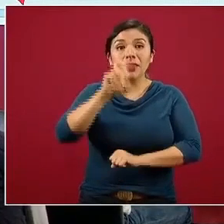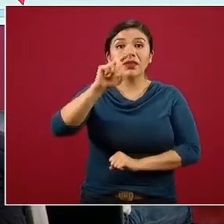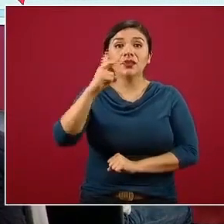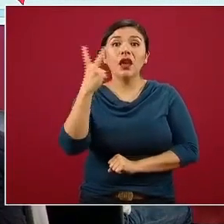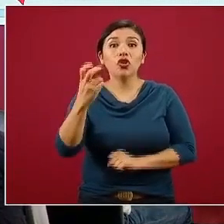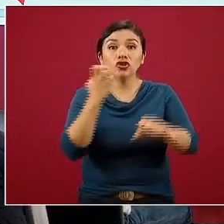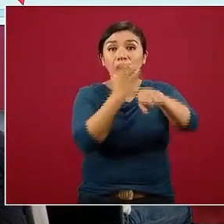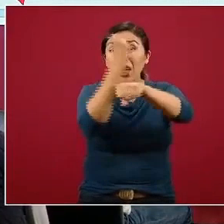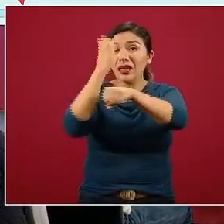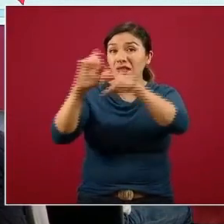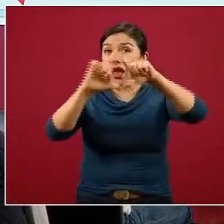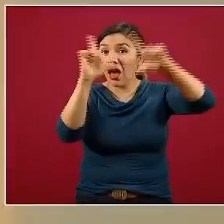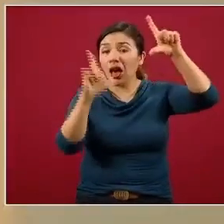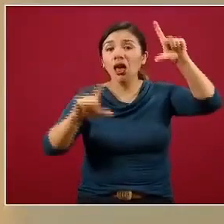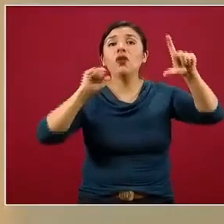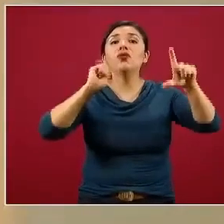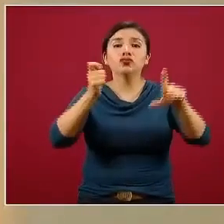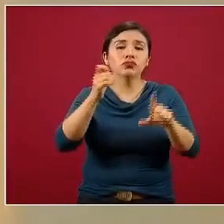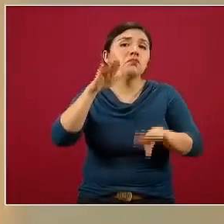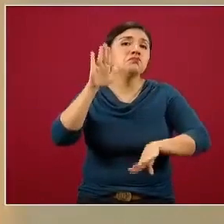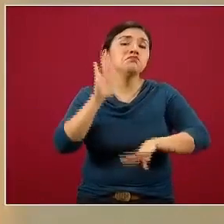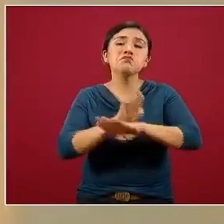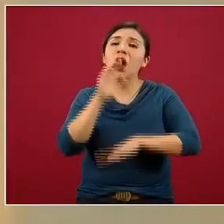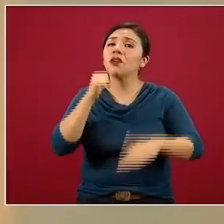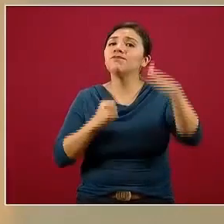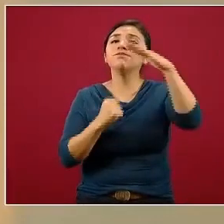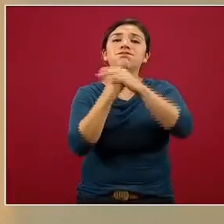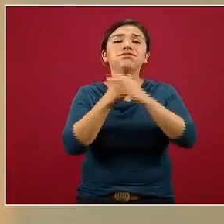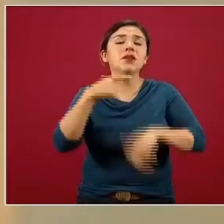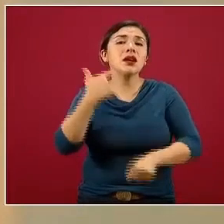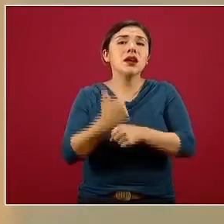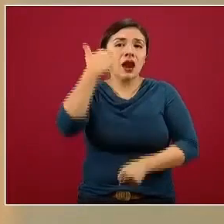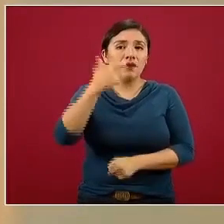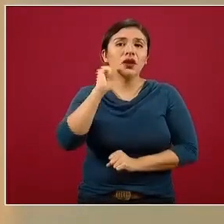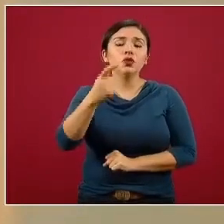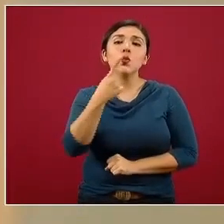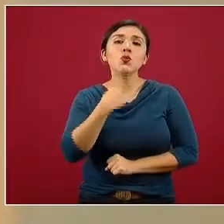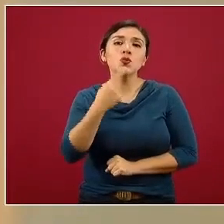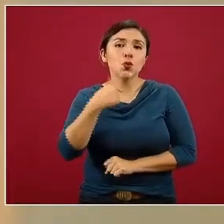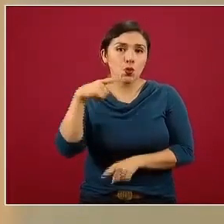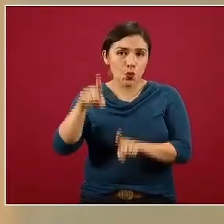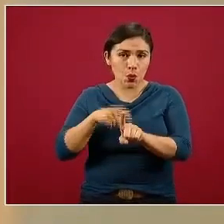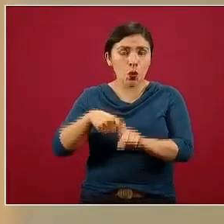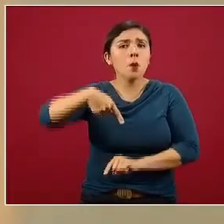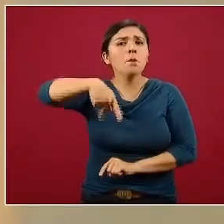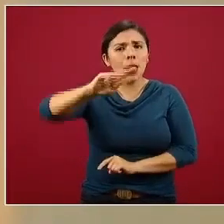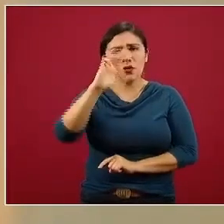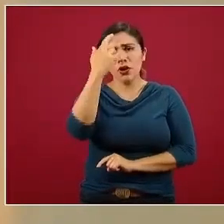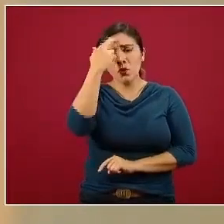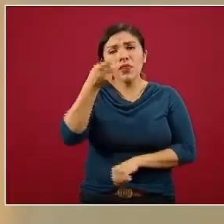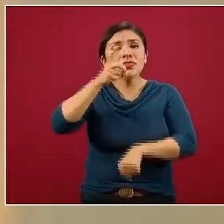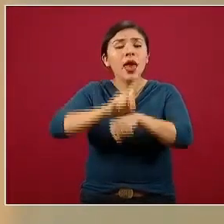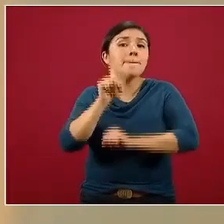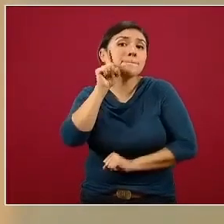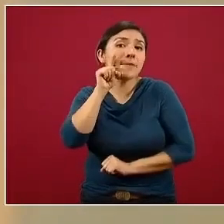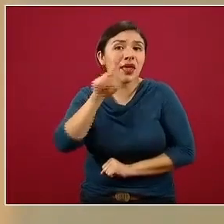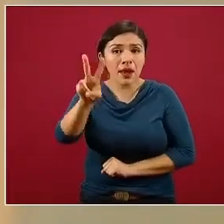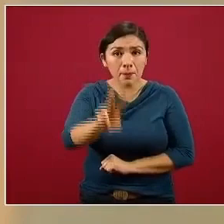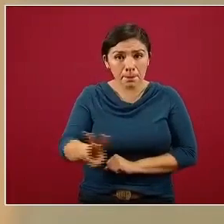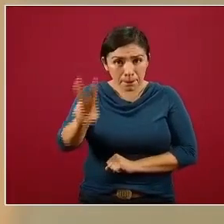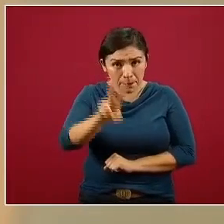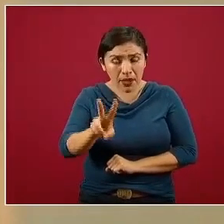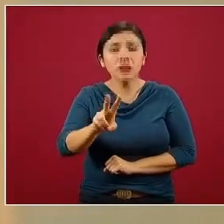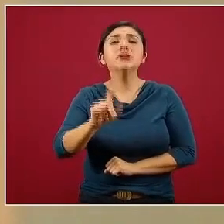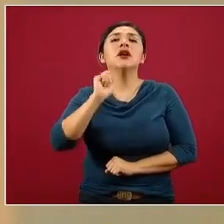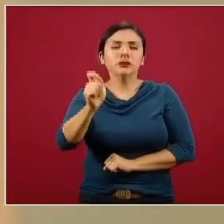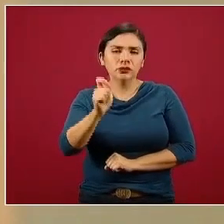entidades federativas están en el máximo nivel de riesgo, que es el rojo. Sin embargo, recordemos que el día de mañana, viernes,